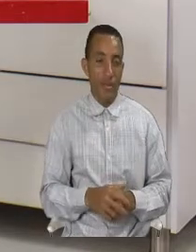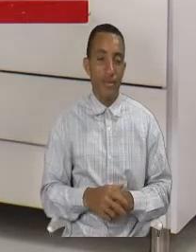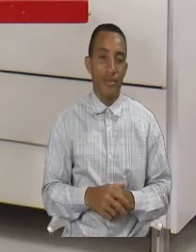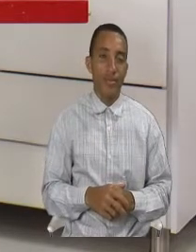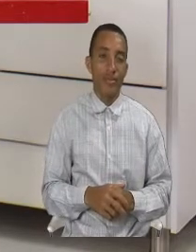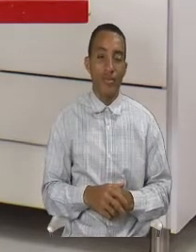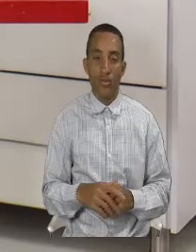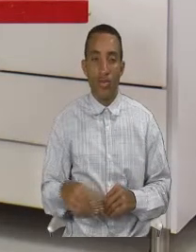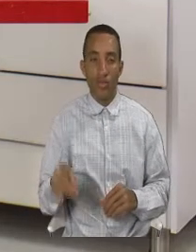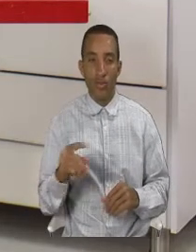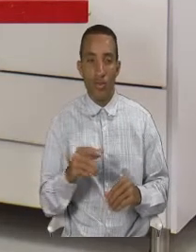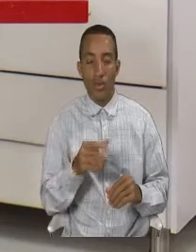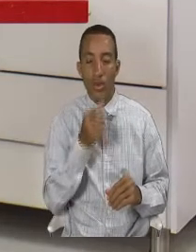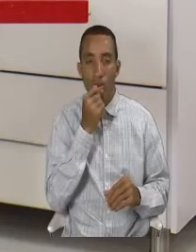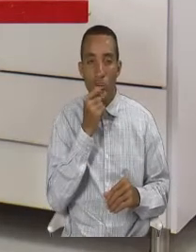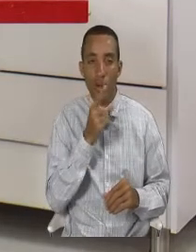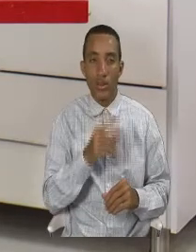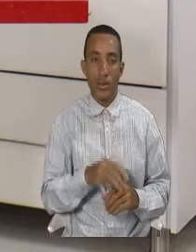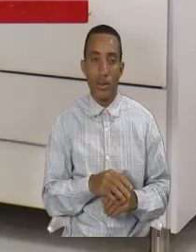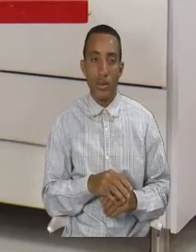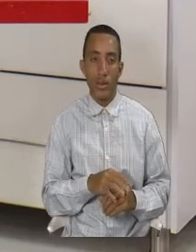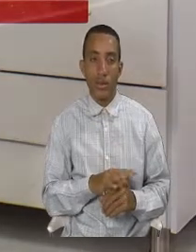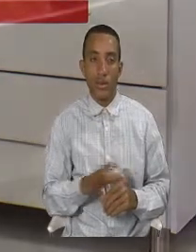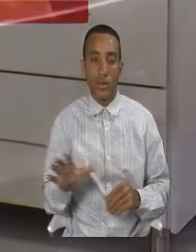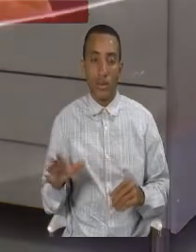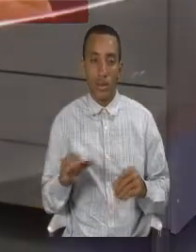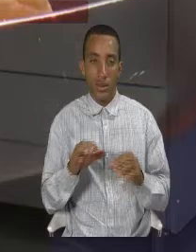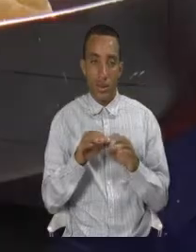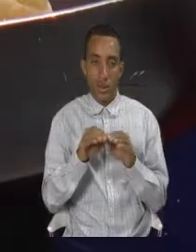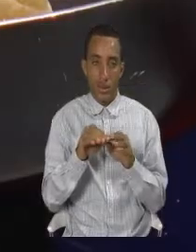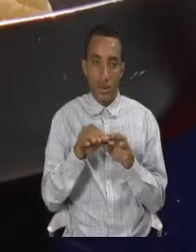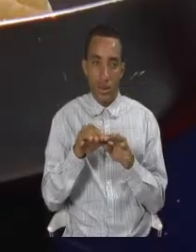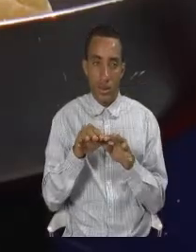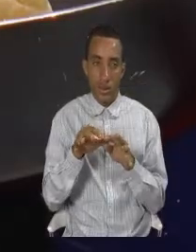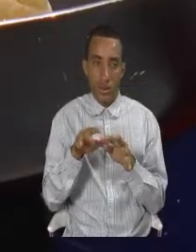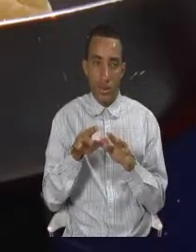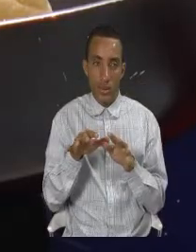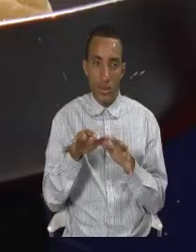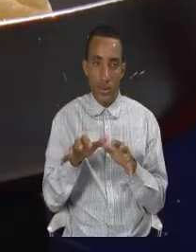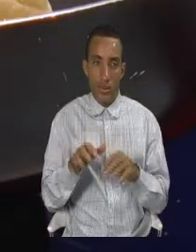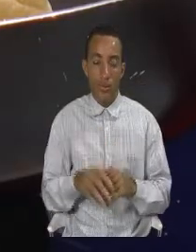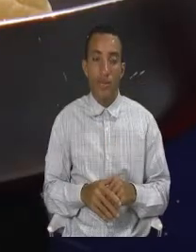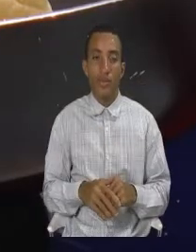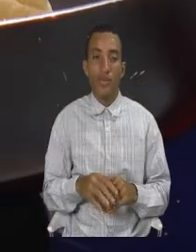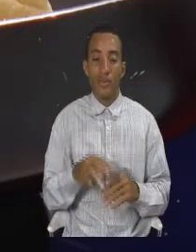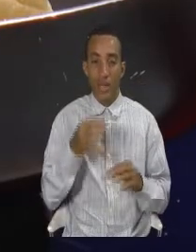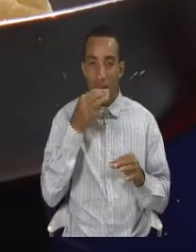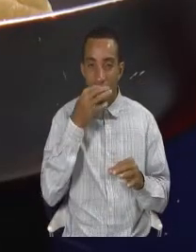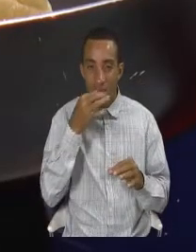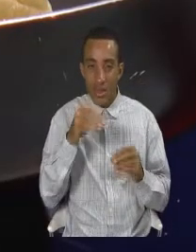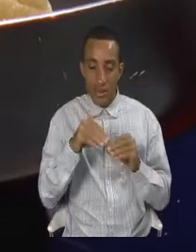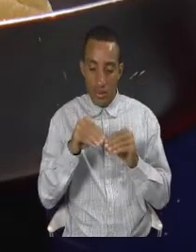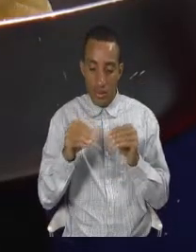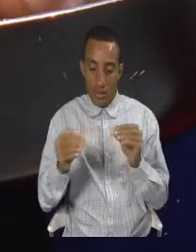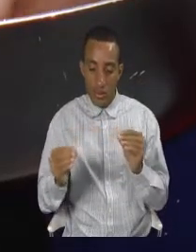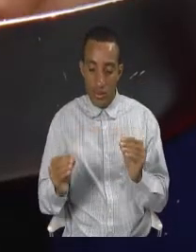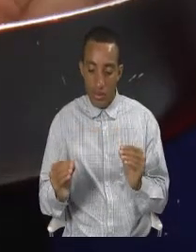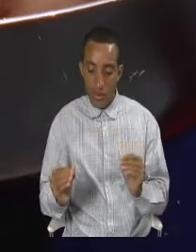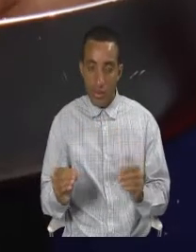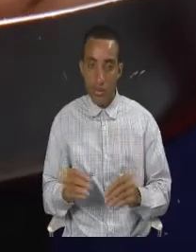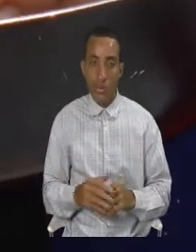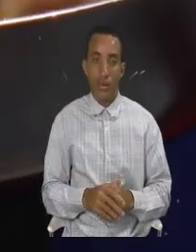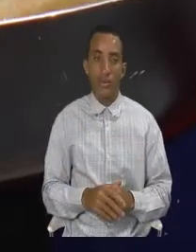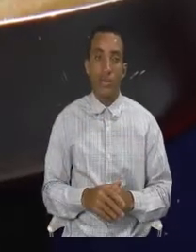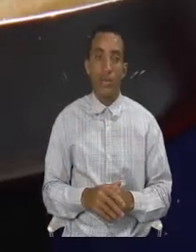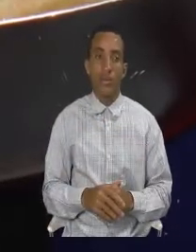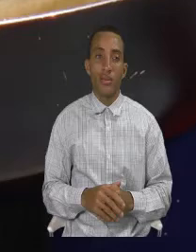Vean, aquí ya está tomando la apariencia de fundir. Lo que les decía de adicionarle queso parmesano y tener un horno es